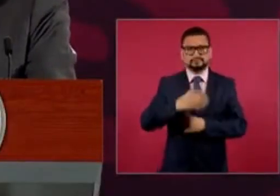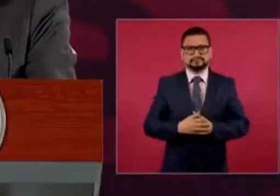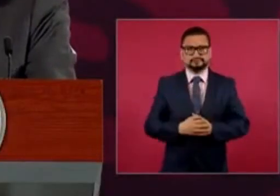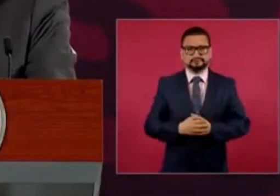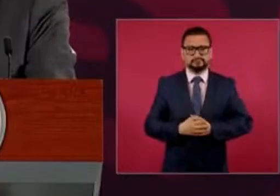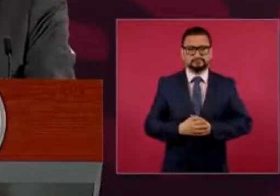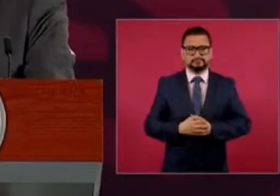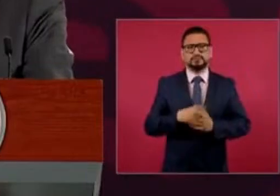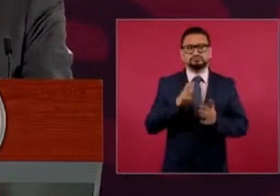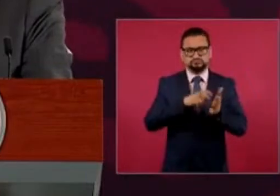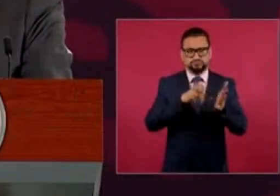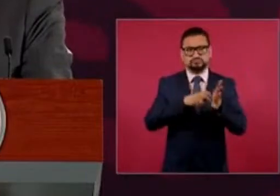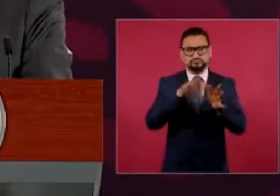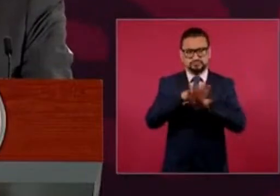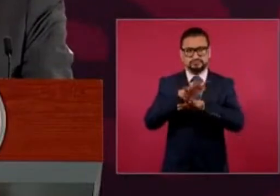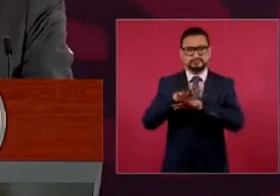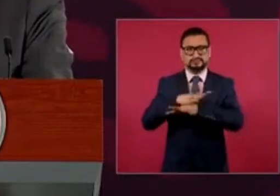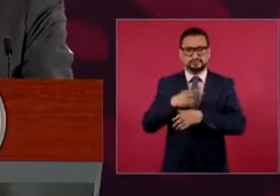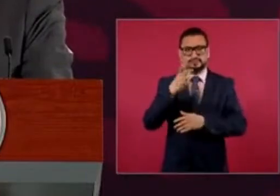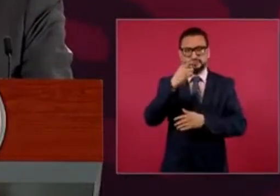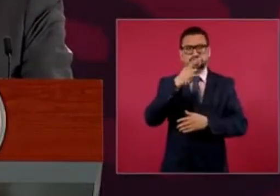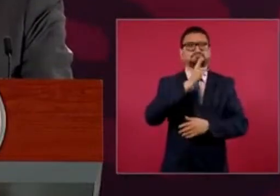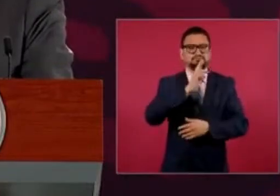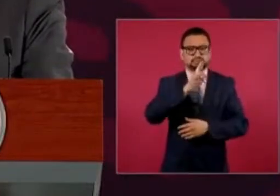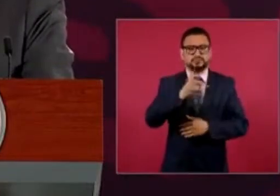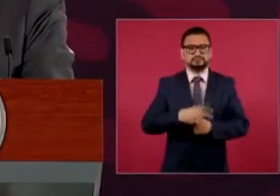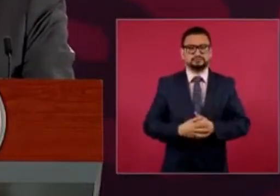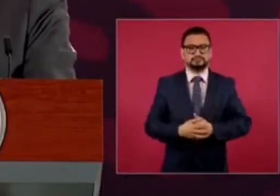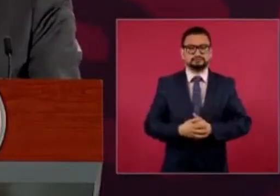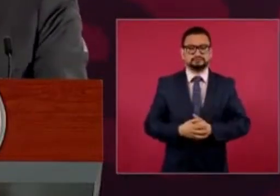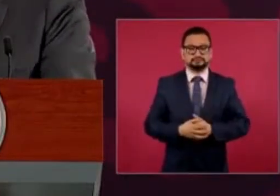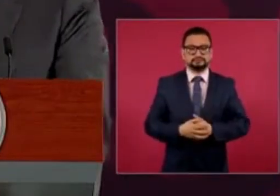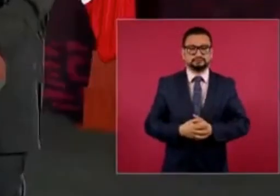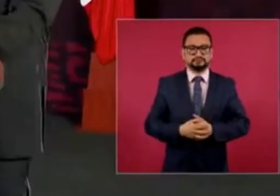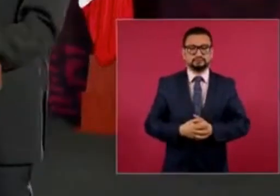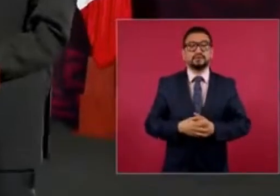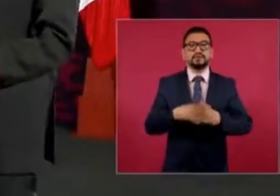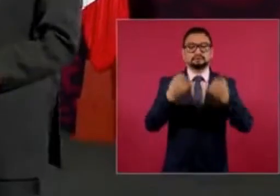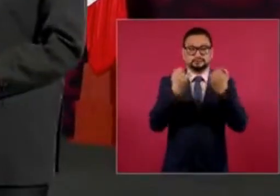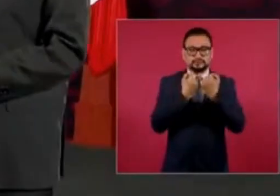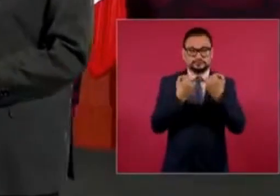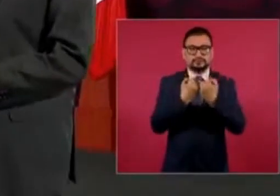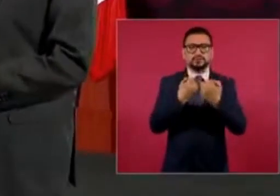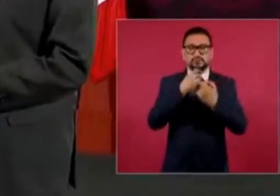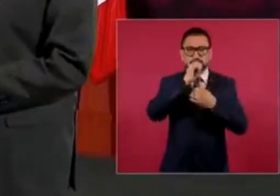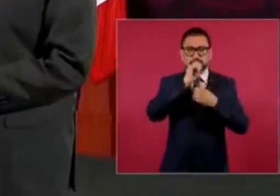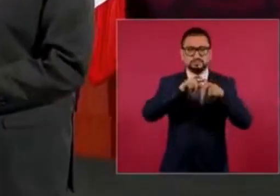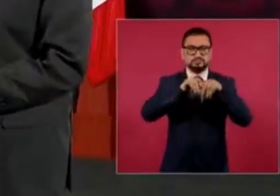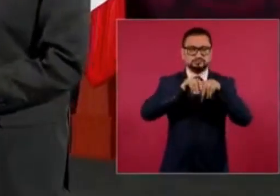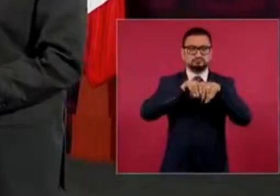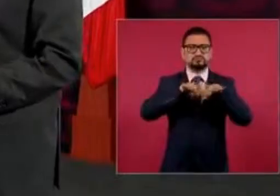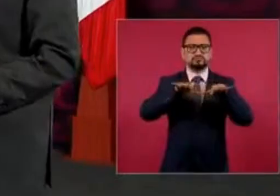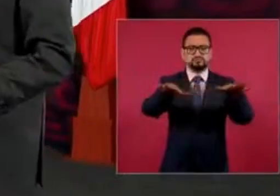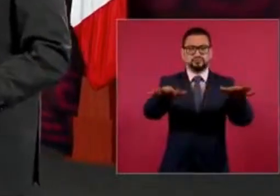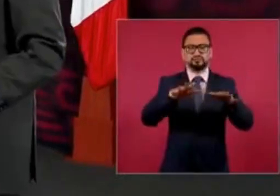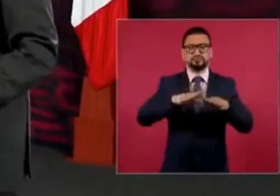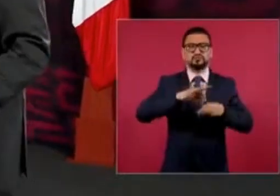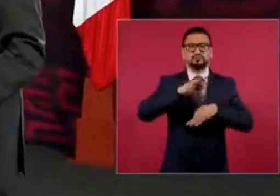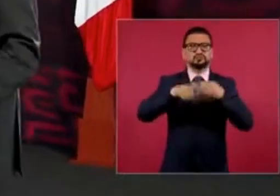la reforma. Es lo mejor. Y que además se transmita en todas